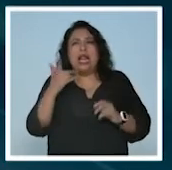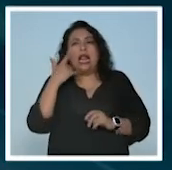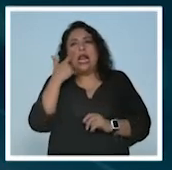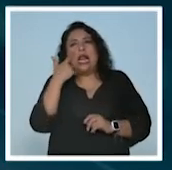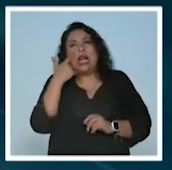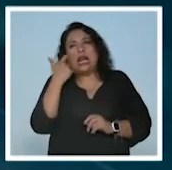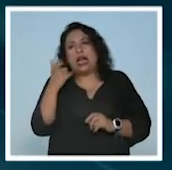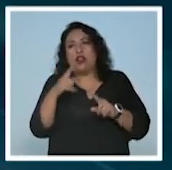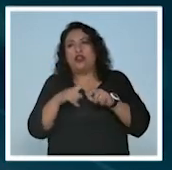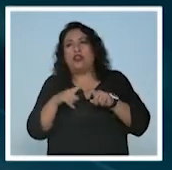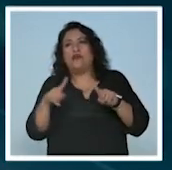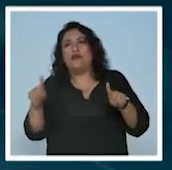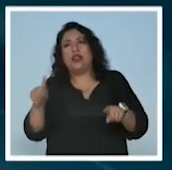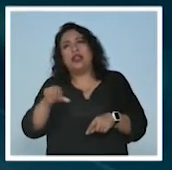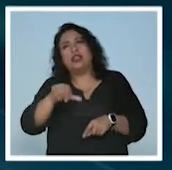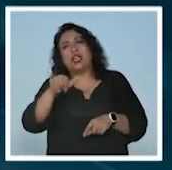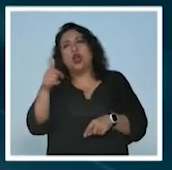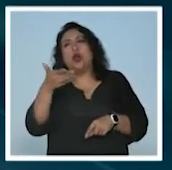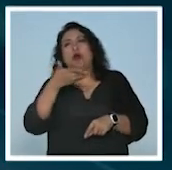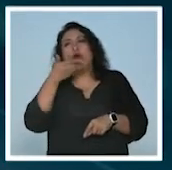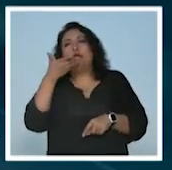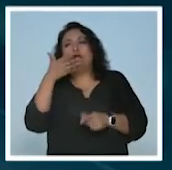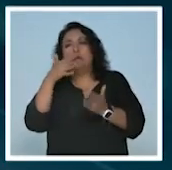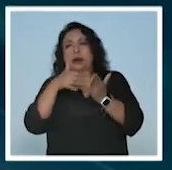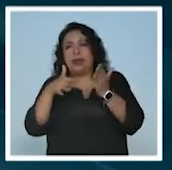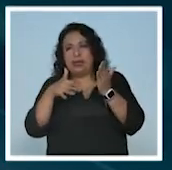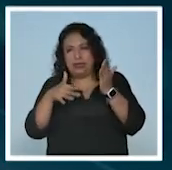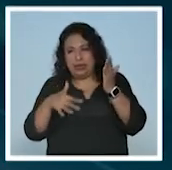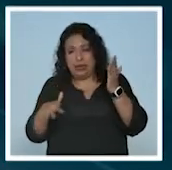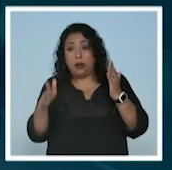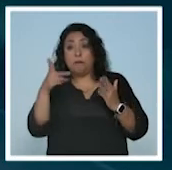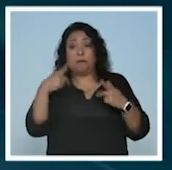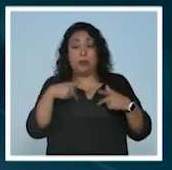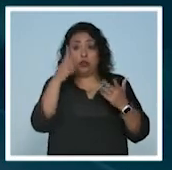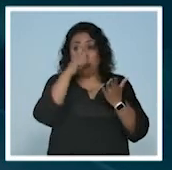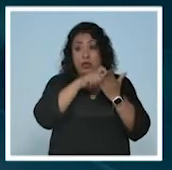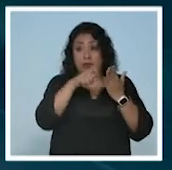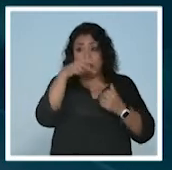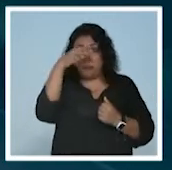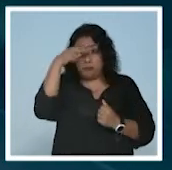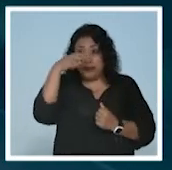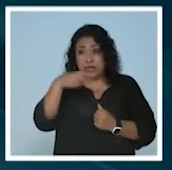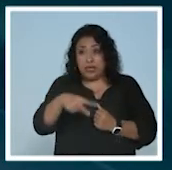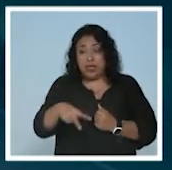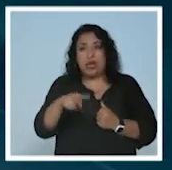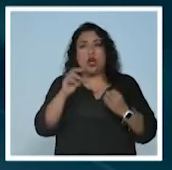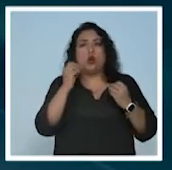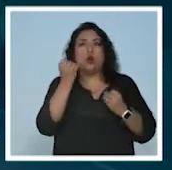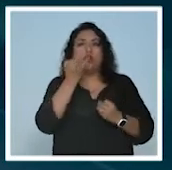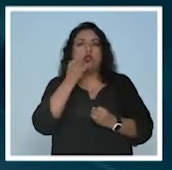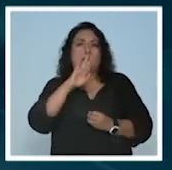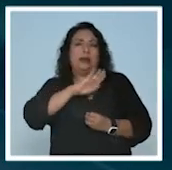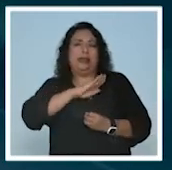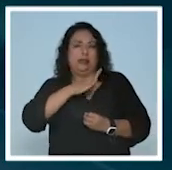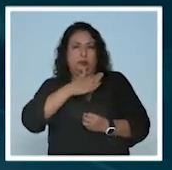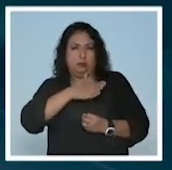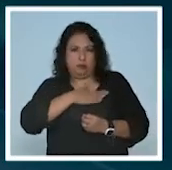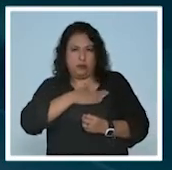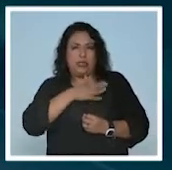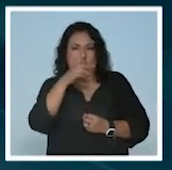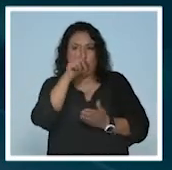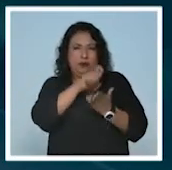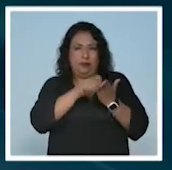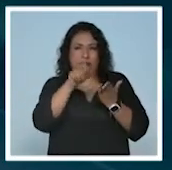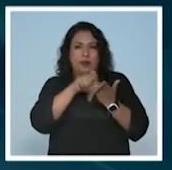a diferencia de lo que ocurre en otras tradiciones literarias, que un escritor mexicano o hispanoamericano en general